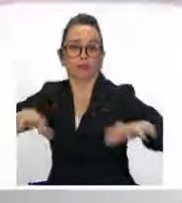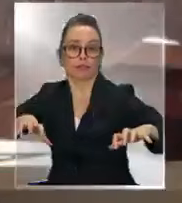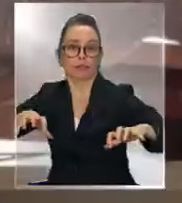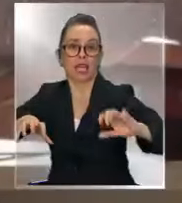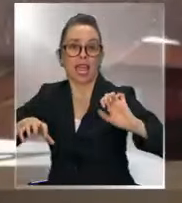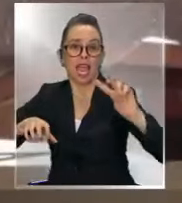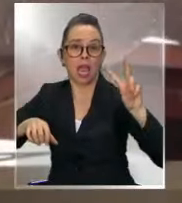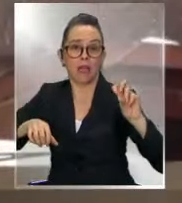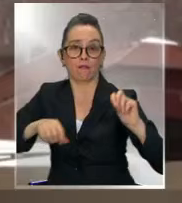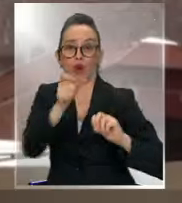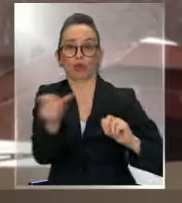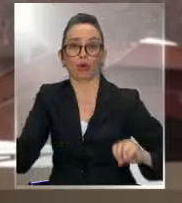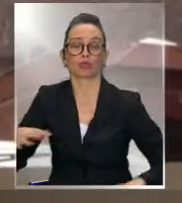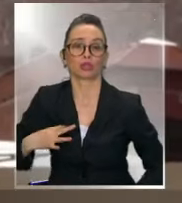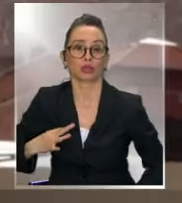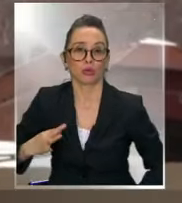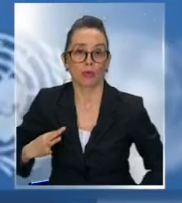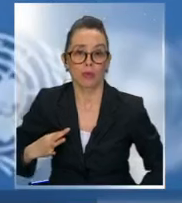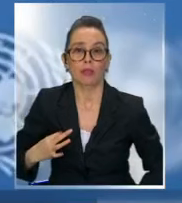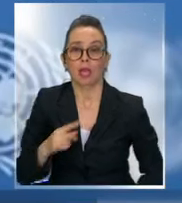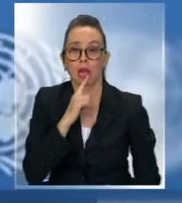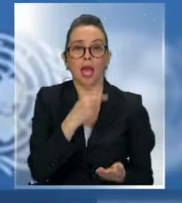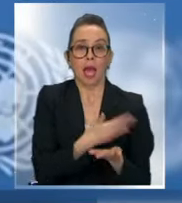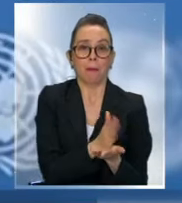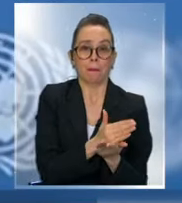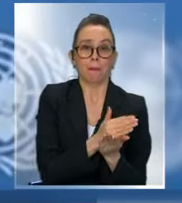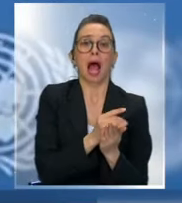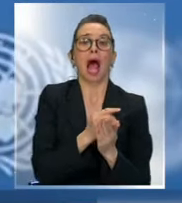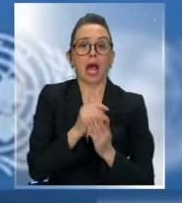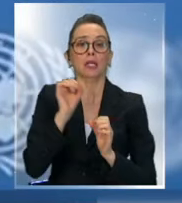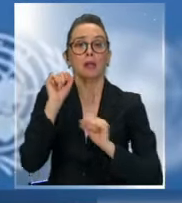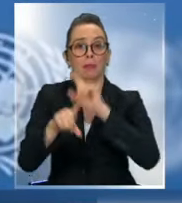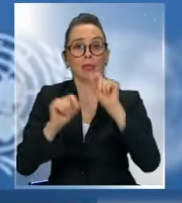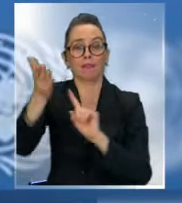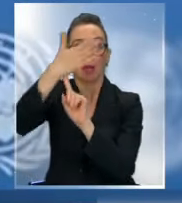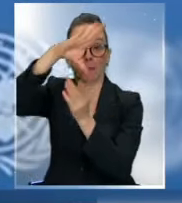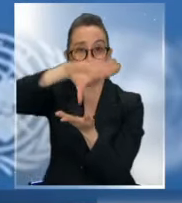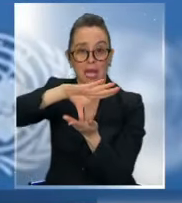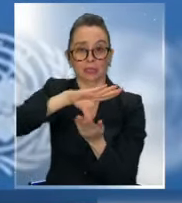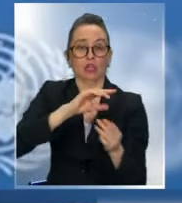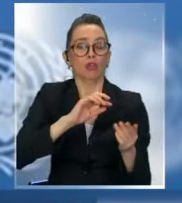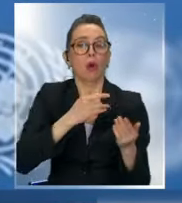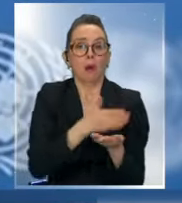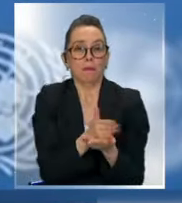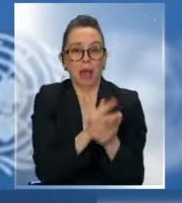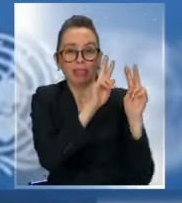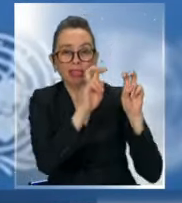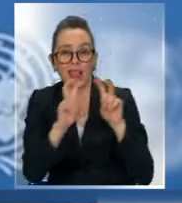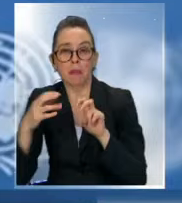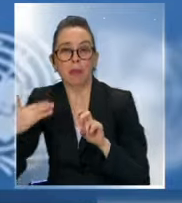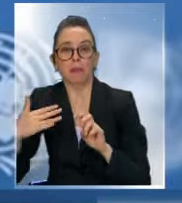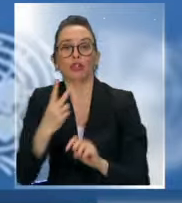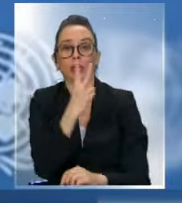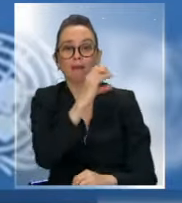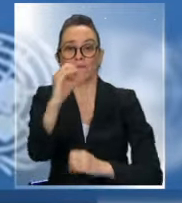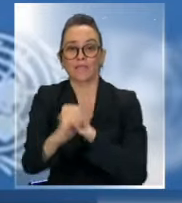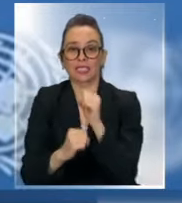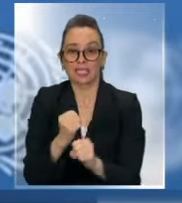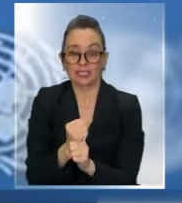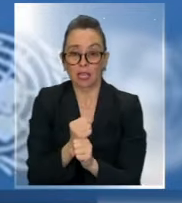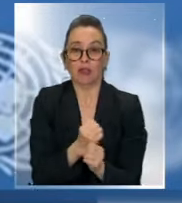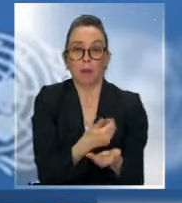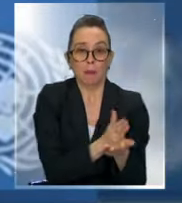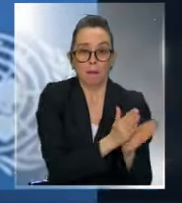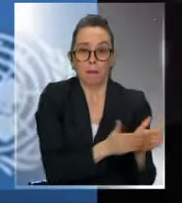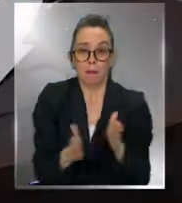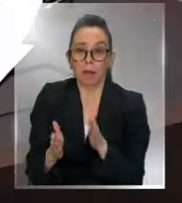pueblo. Tal vez por la agenda patriótica, porque hicimos una agenda del Bicentenario. Tal vez para acompañar la agenda patriótica puede ser